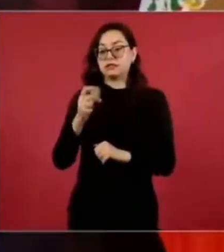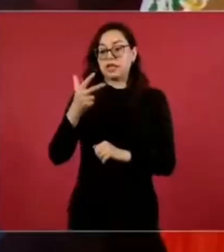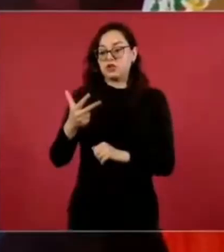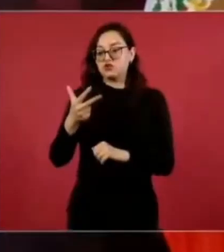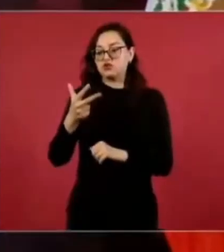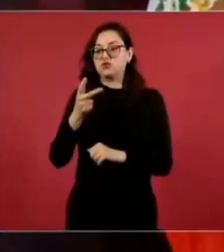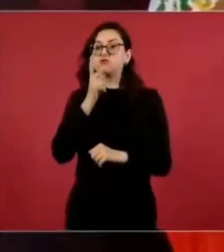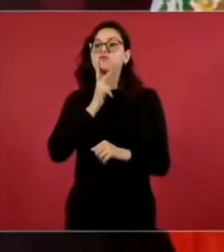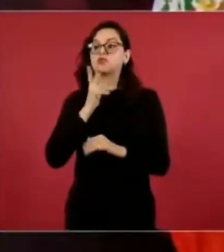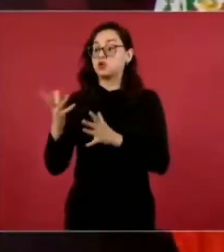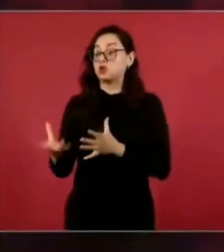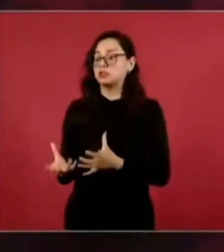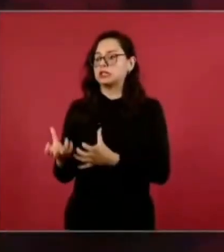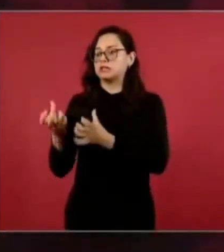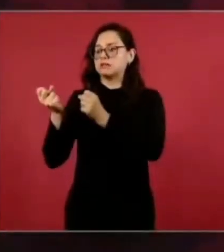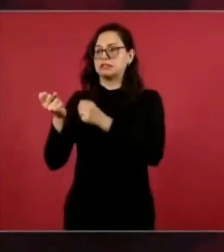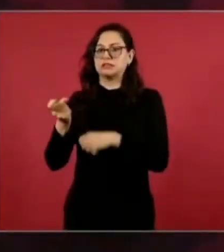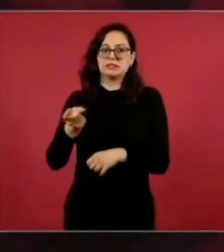privatizarla.